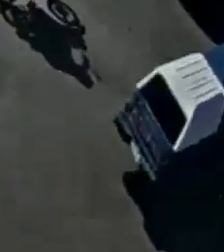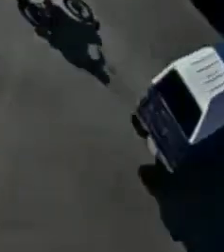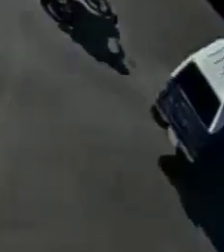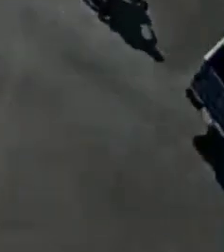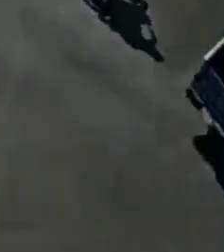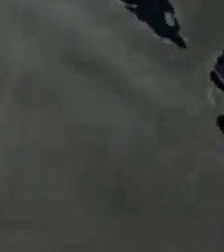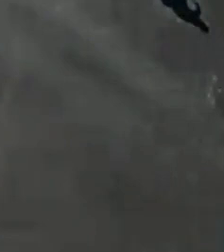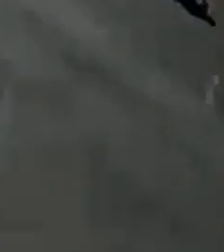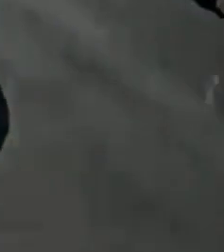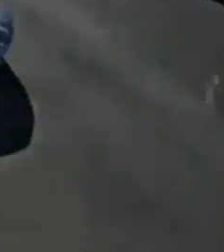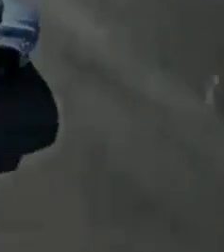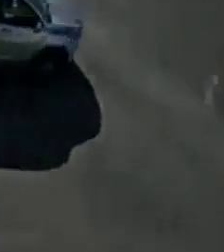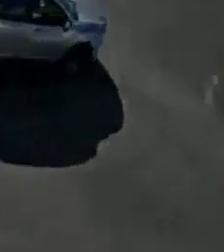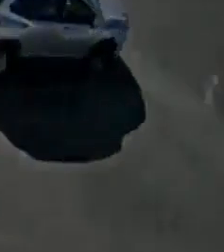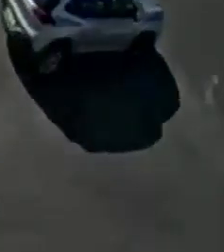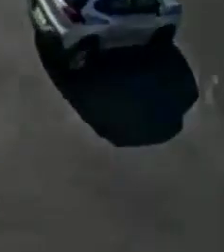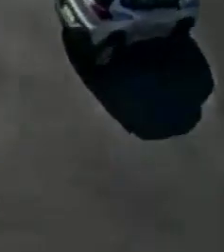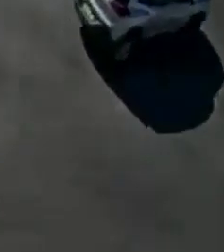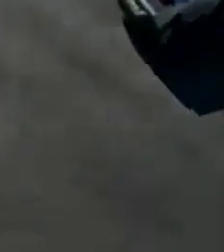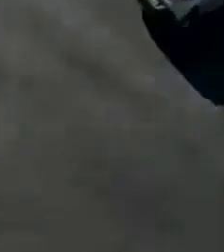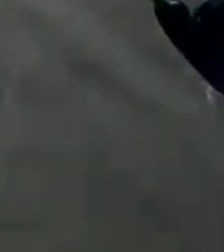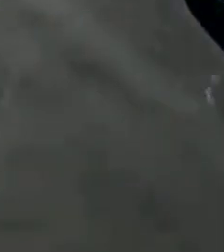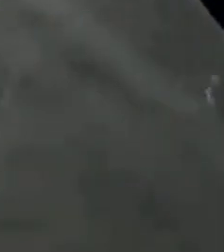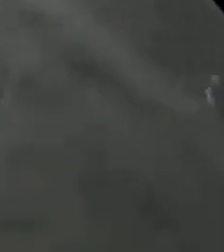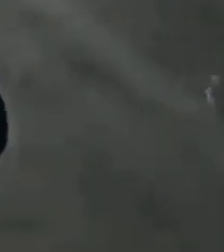tener en cuenta en esos puntos de la capital.